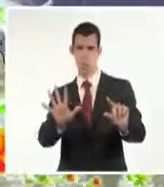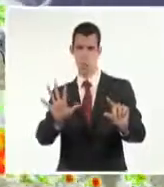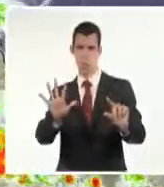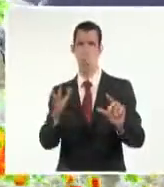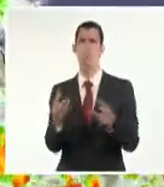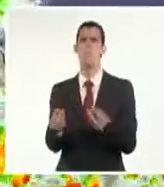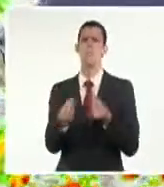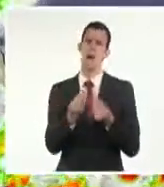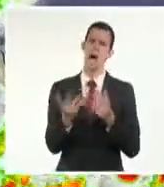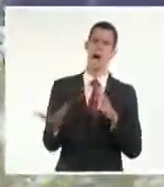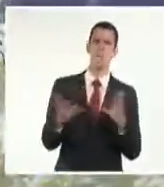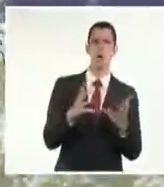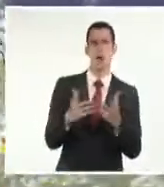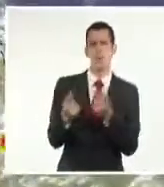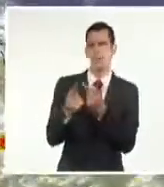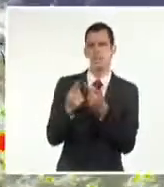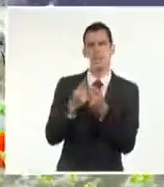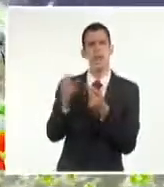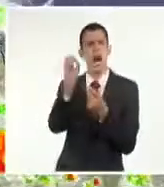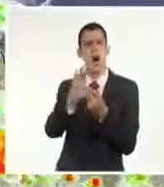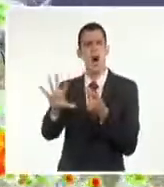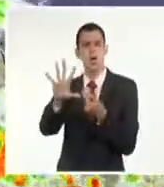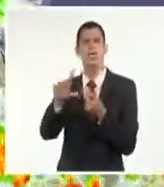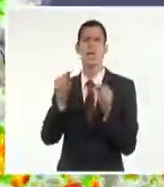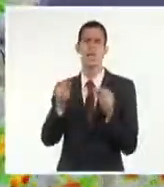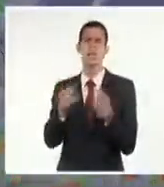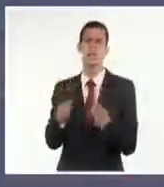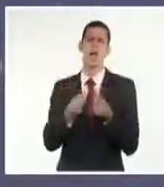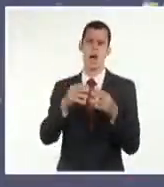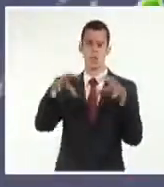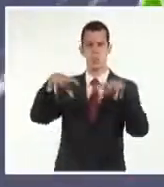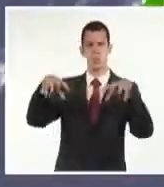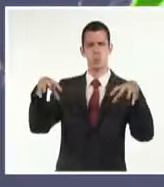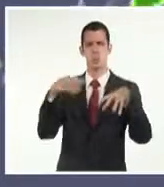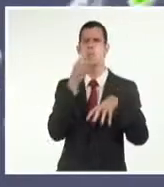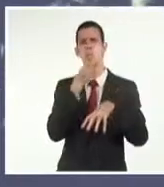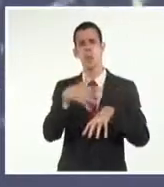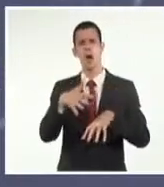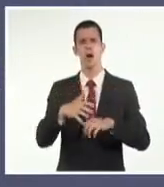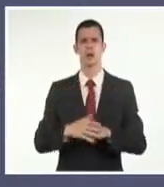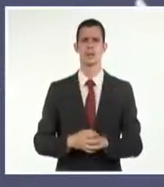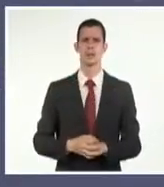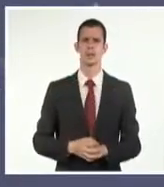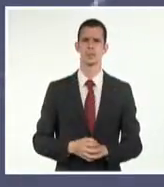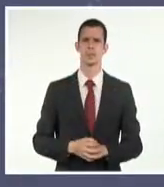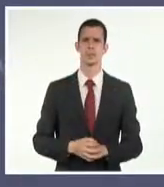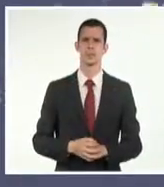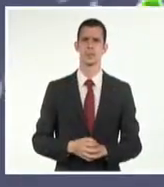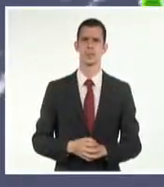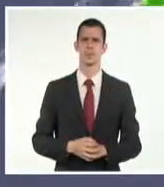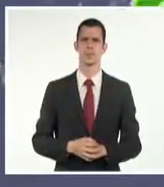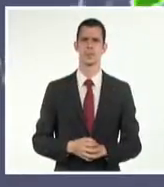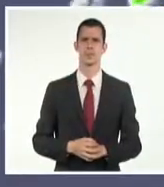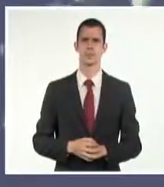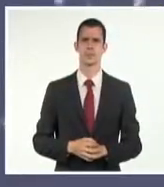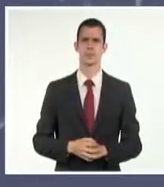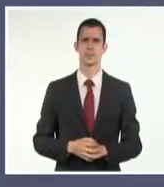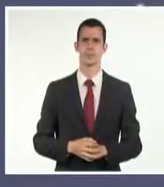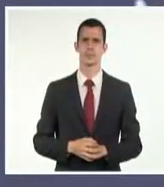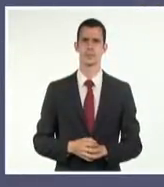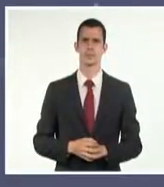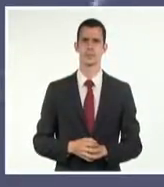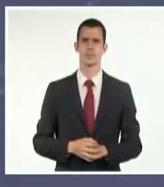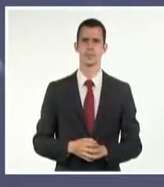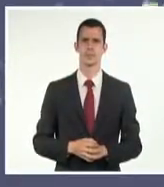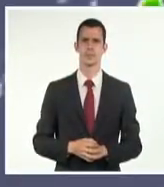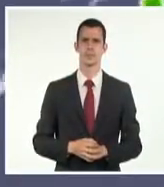12 kilómetros muy próxima a la zona oriental del país está incentivando durante esta tarde actividad de chubascos y tormentas eléctricas, como podemos ver en esta imagen más ampliada. En estas